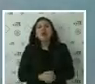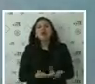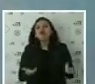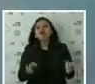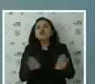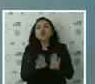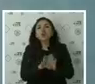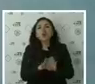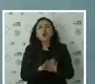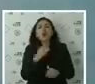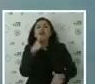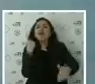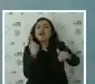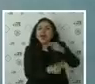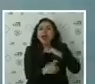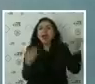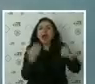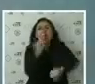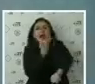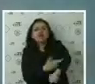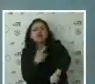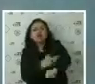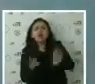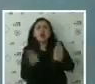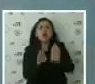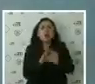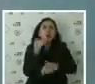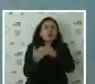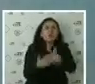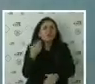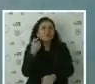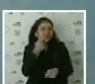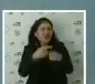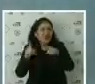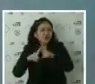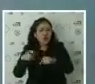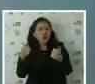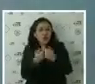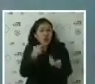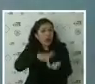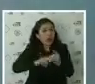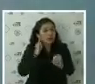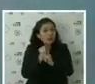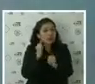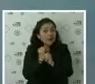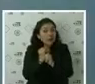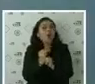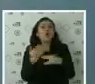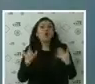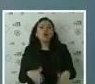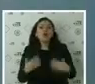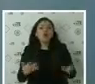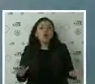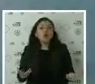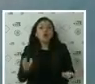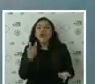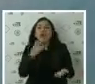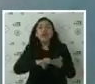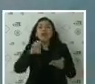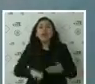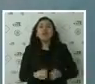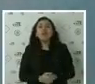presenten las quejas, procedimientos, todo el tipo de trámites de manera electrónica. Por